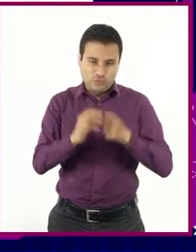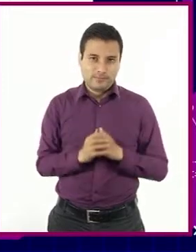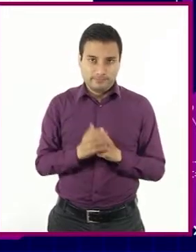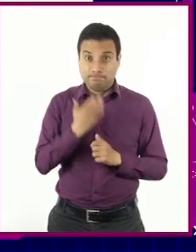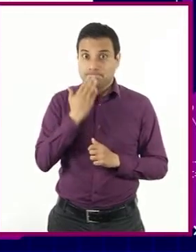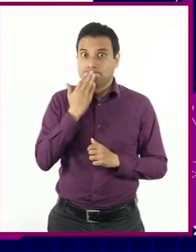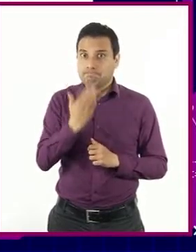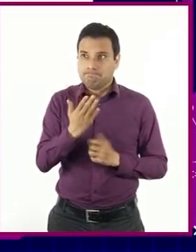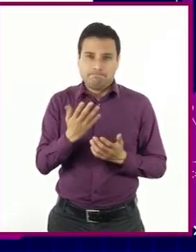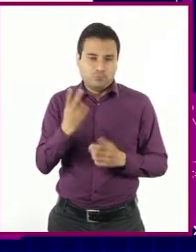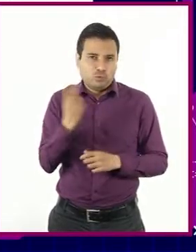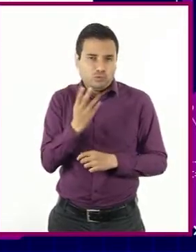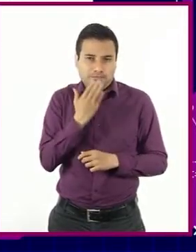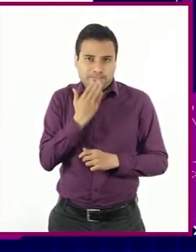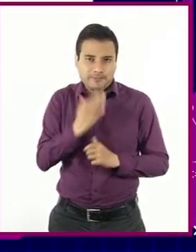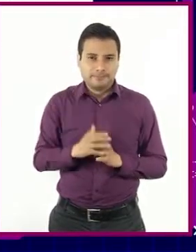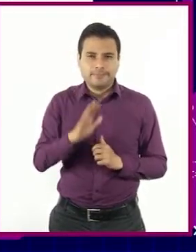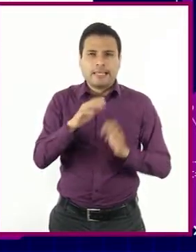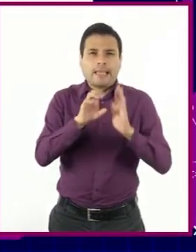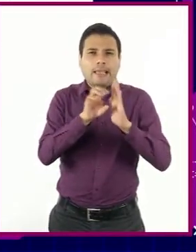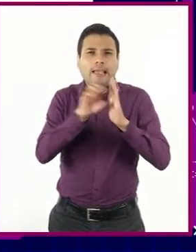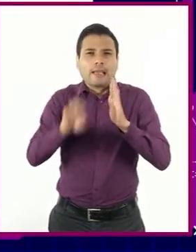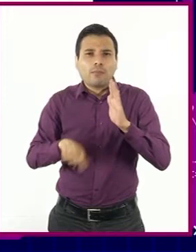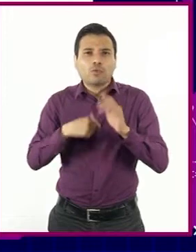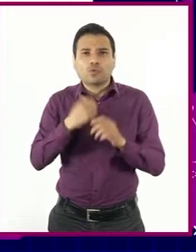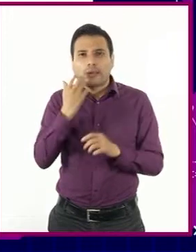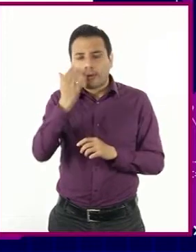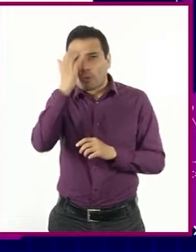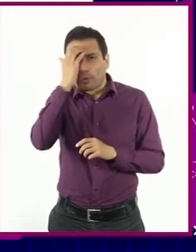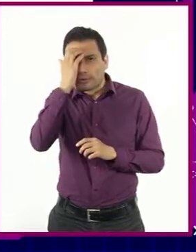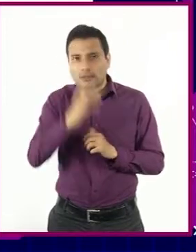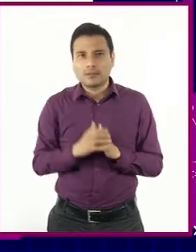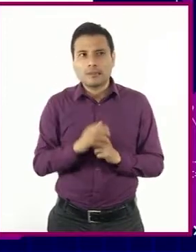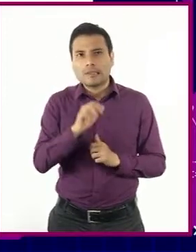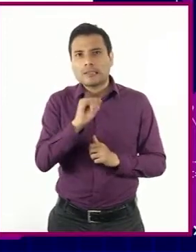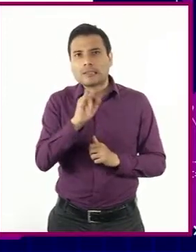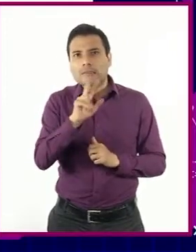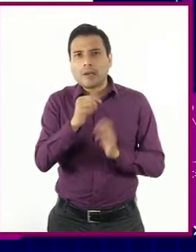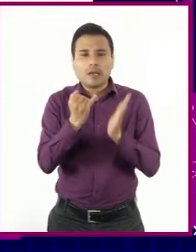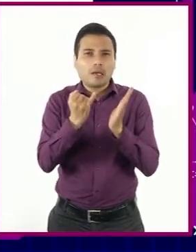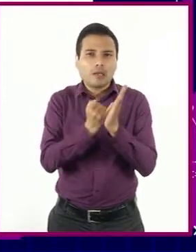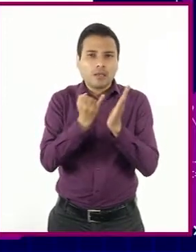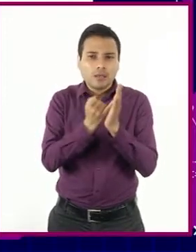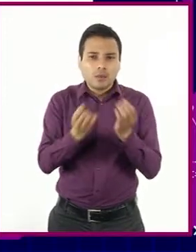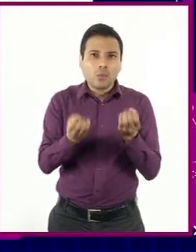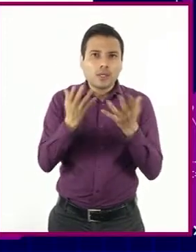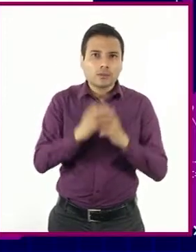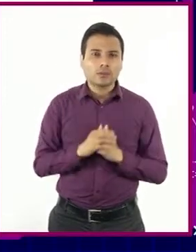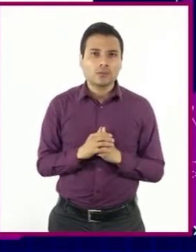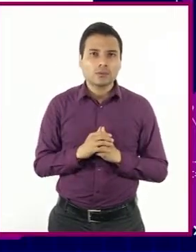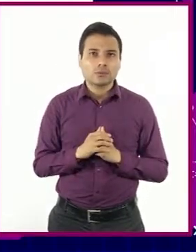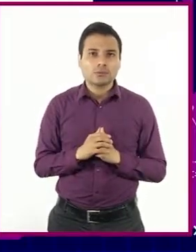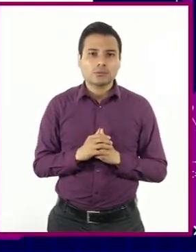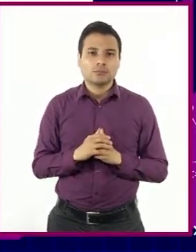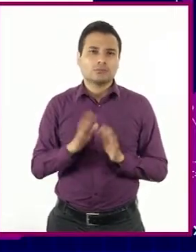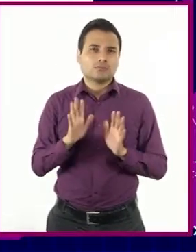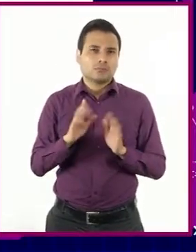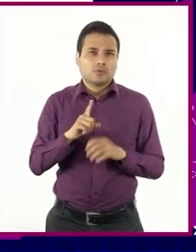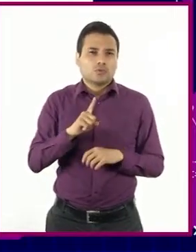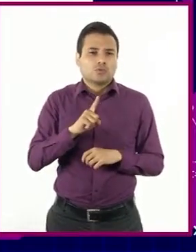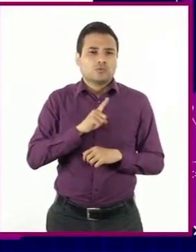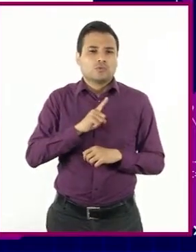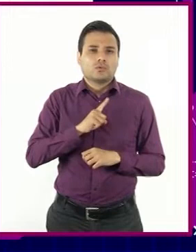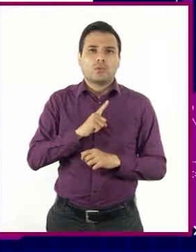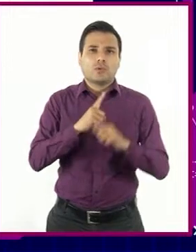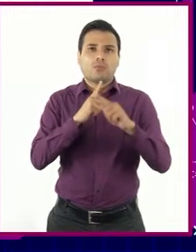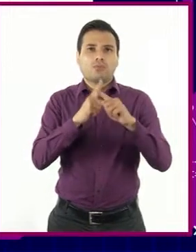equivalentes. Si únicamente queremos saber a cuánto corresponde el IVA del precio de un artículo, basta con multiplicar